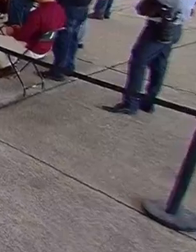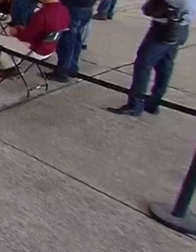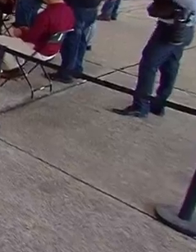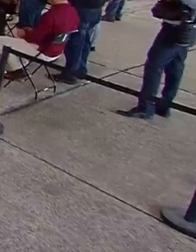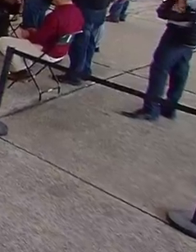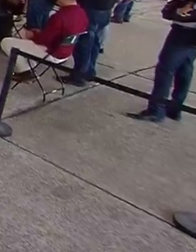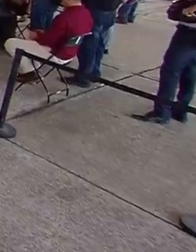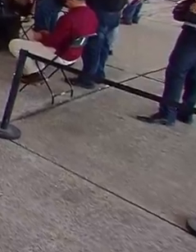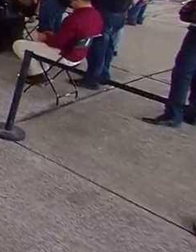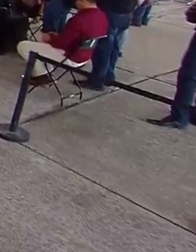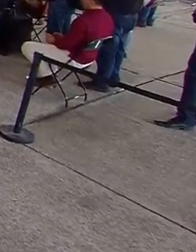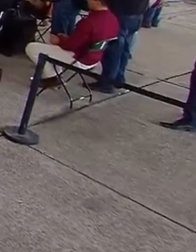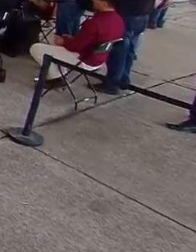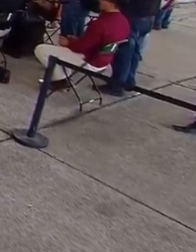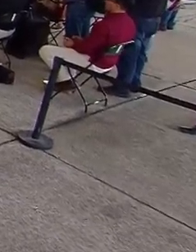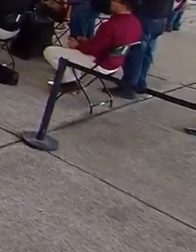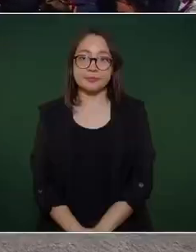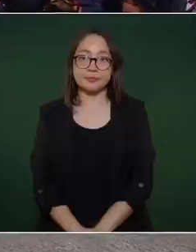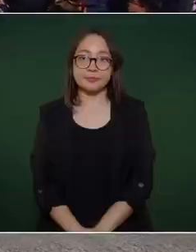Coatzacoalcos,